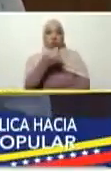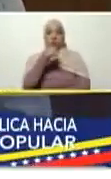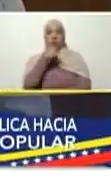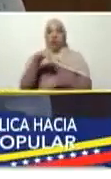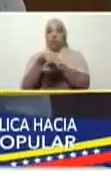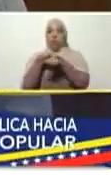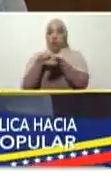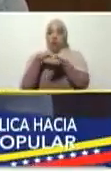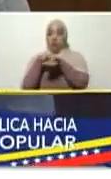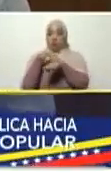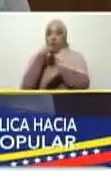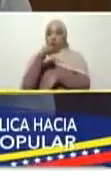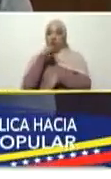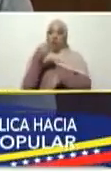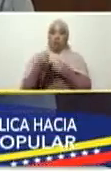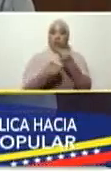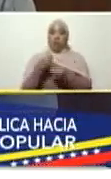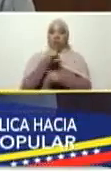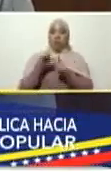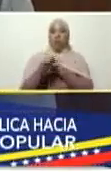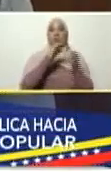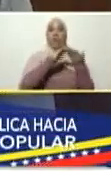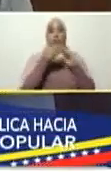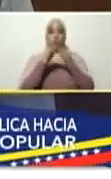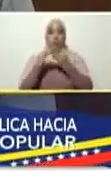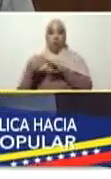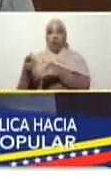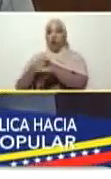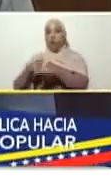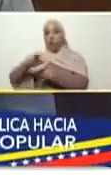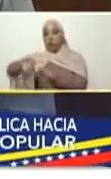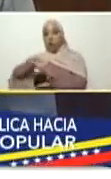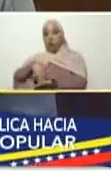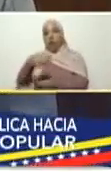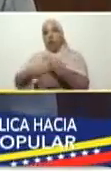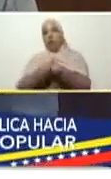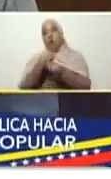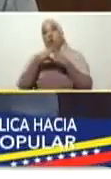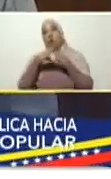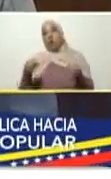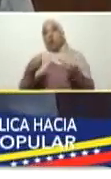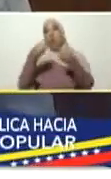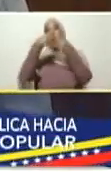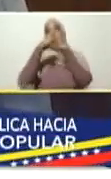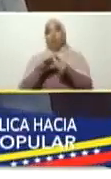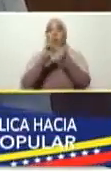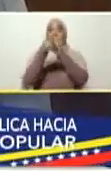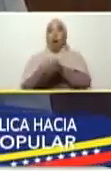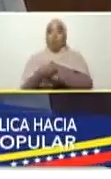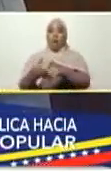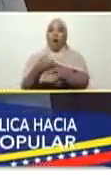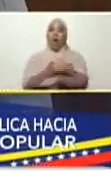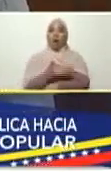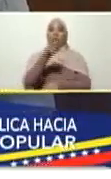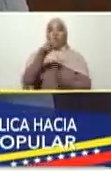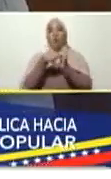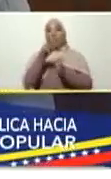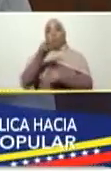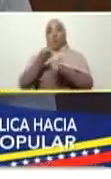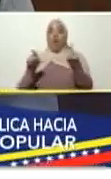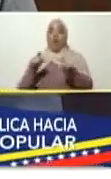Ministerio de comunas del Gobierno Nacional a hacer todas las reformas antes de que termine este año 2021 que